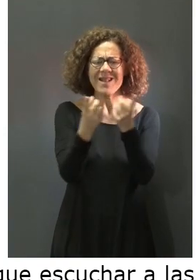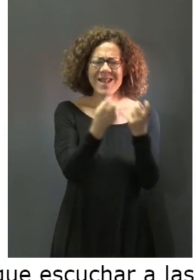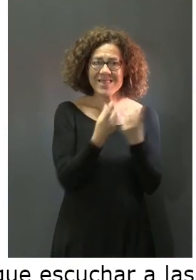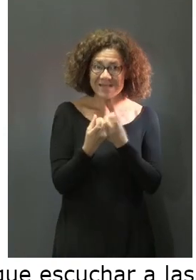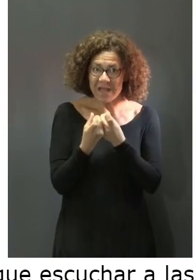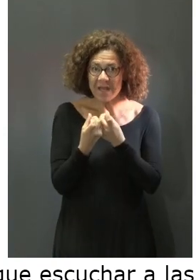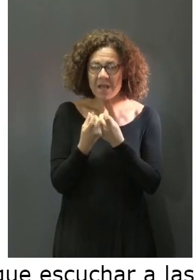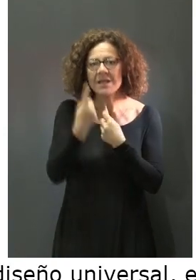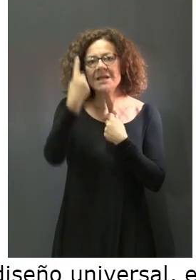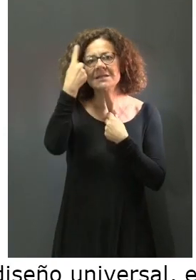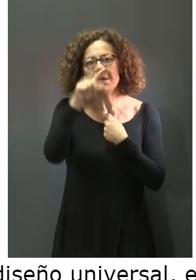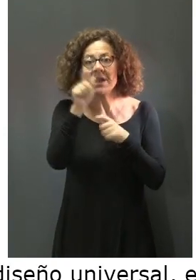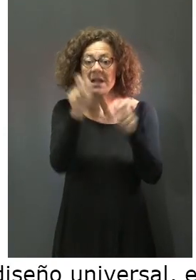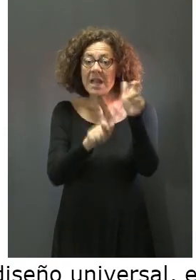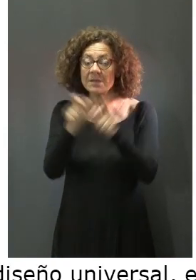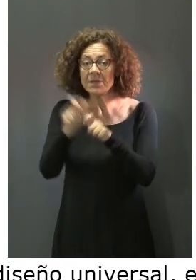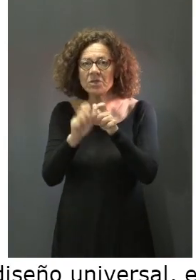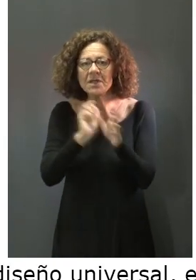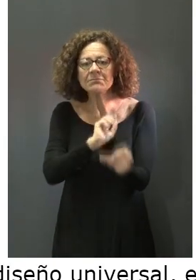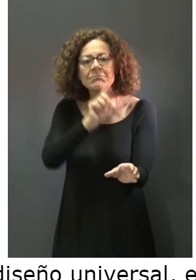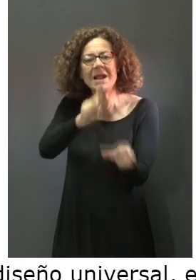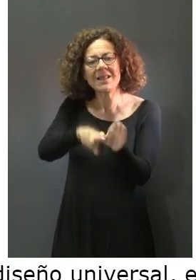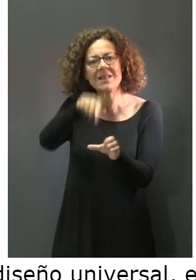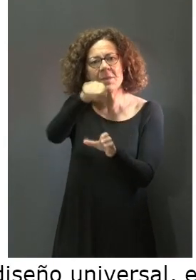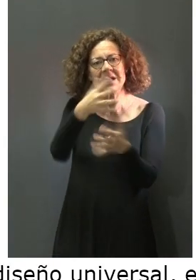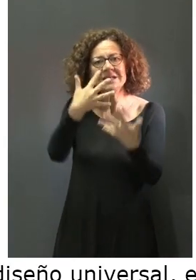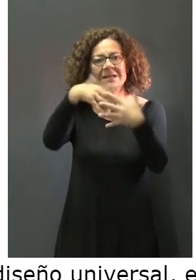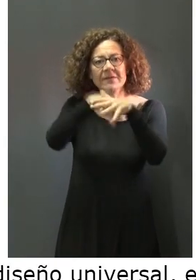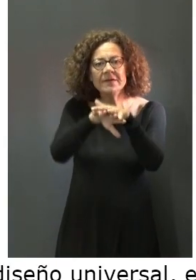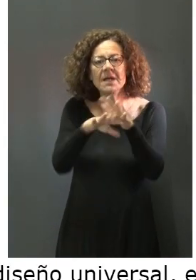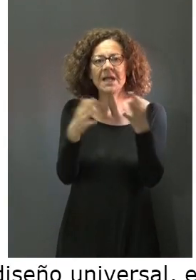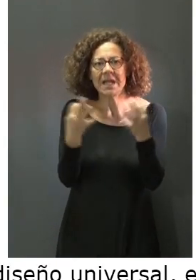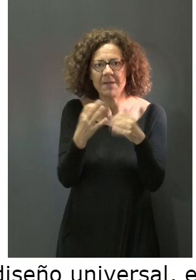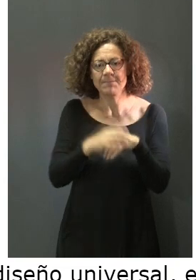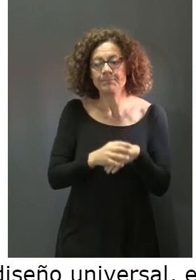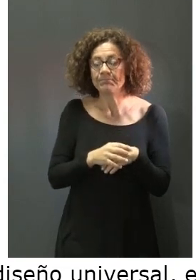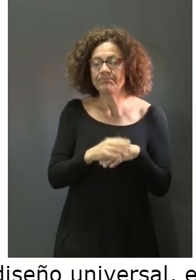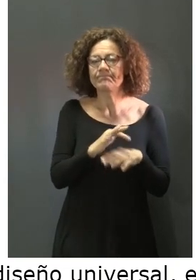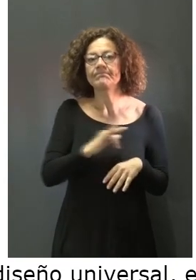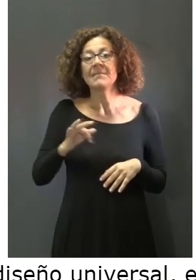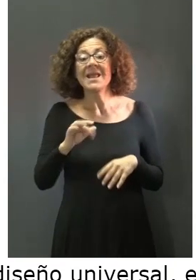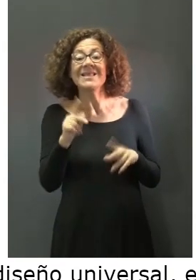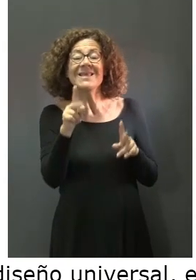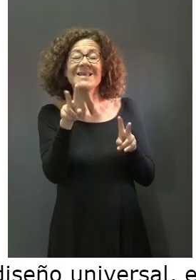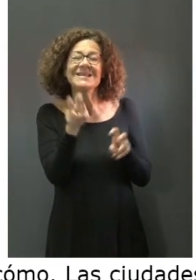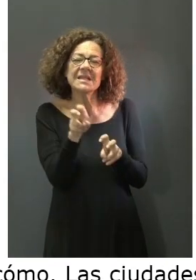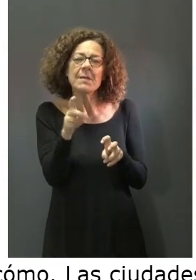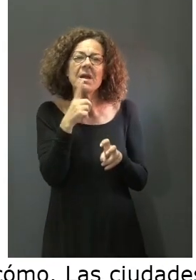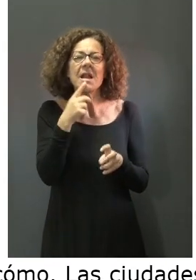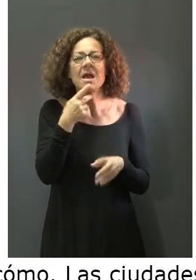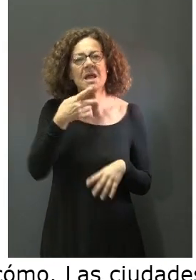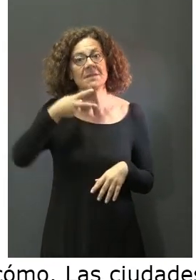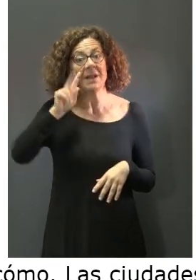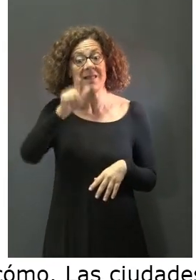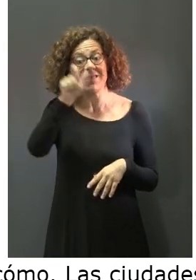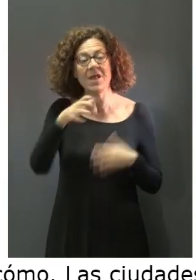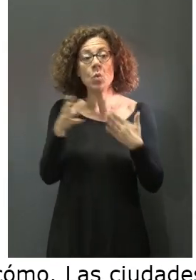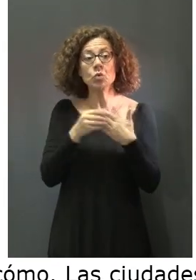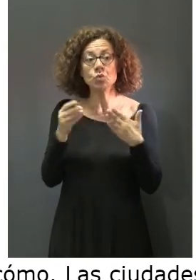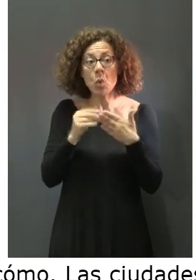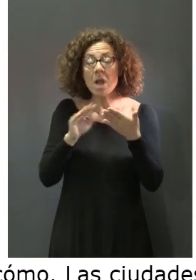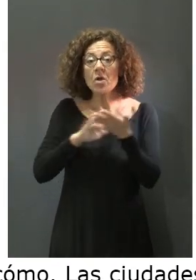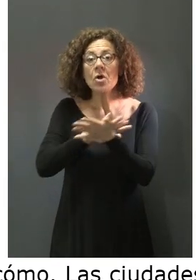conocer las personas que van a participar de ese entorno. Sí, sobre ese tema, es verdad, la experiencia del usuario que se habla tanto,